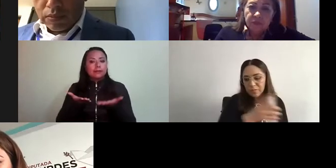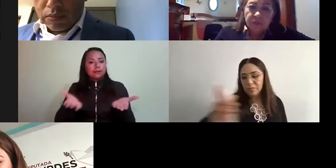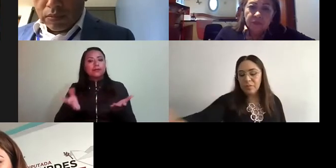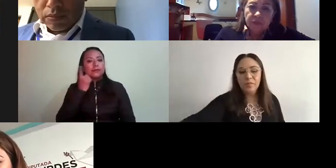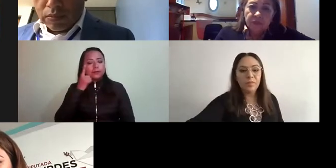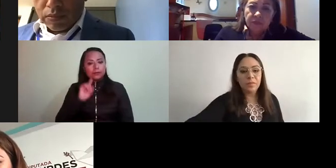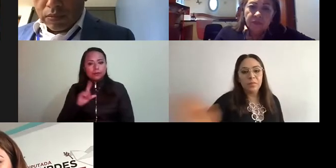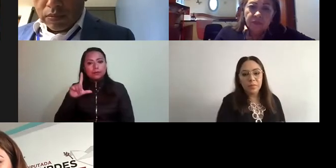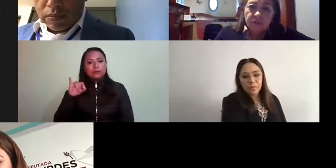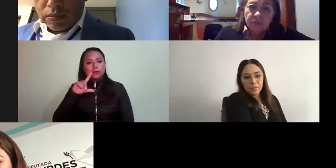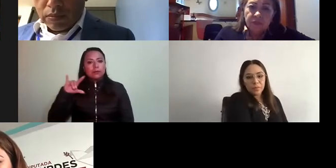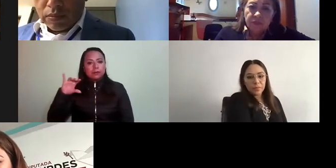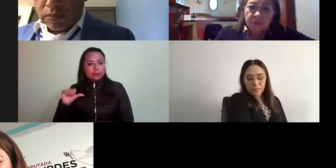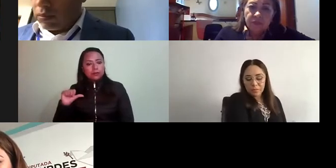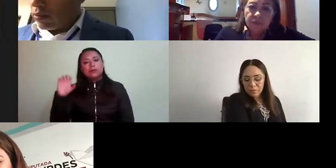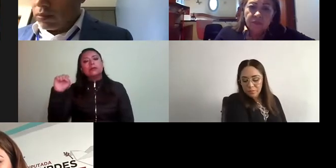Partido del Trabajo.